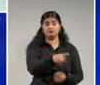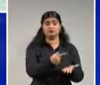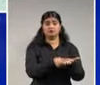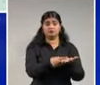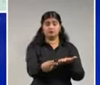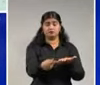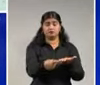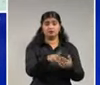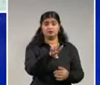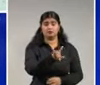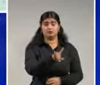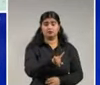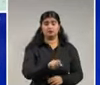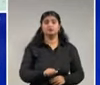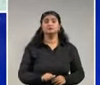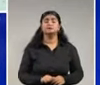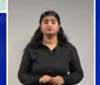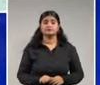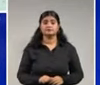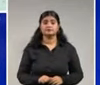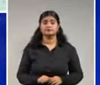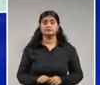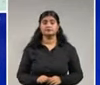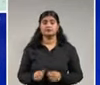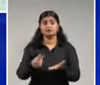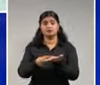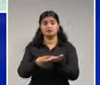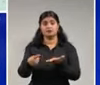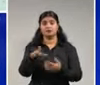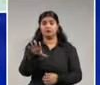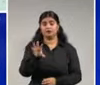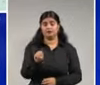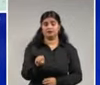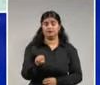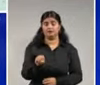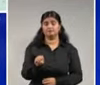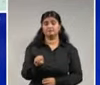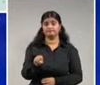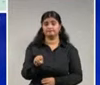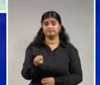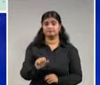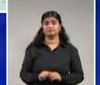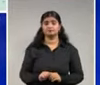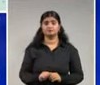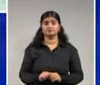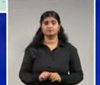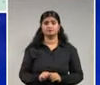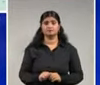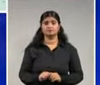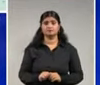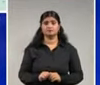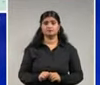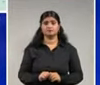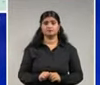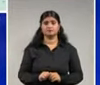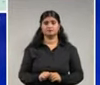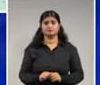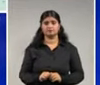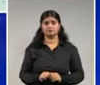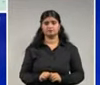la 50 se diagnosticaron 54 casos pediátricos contra 58 la